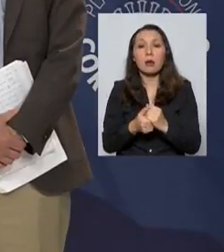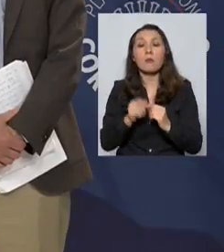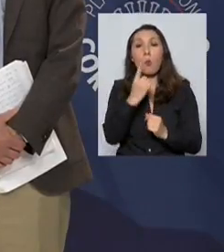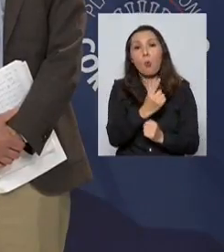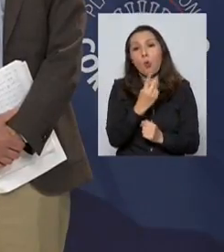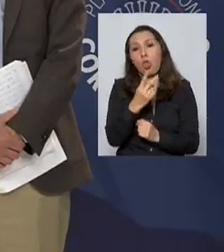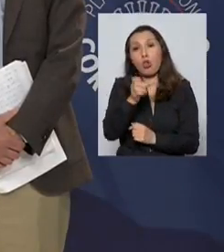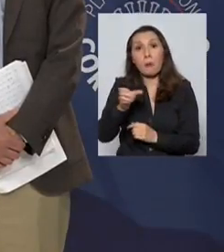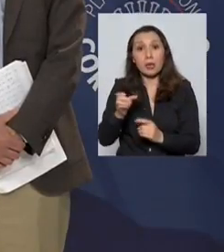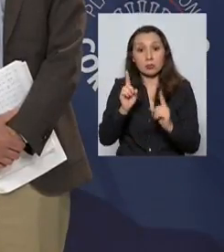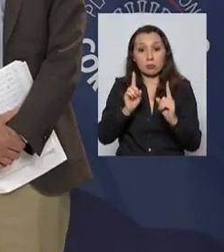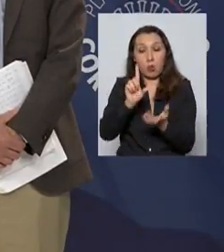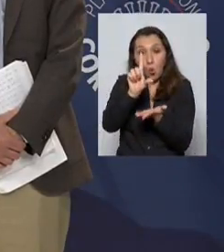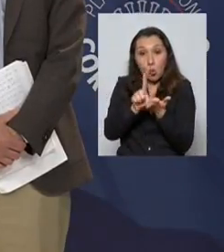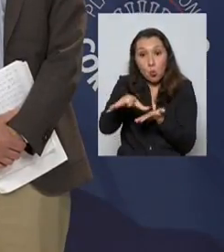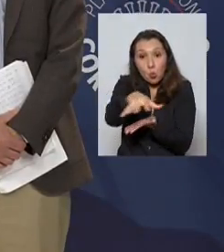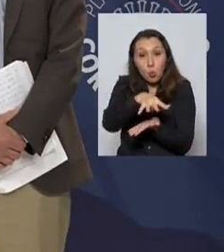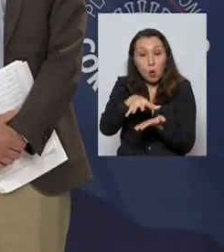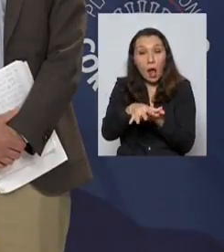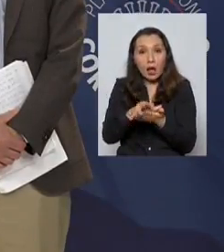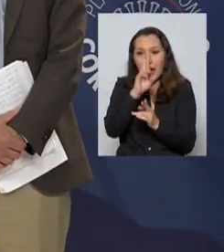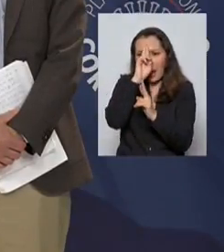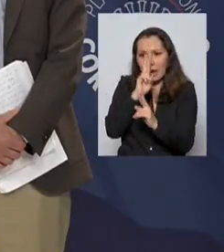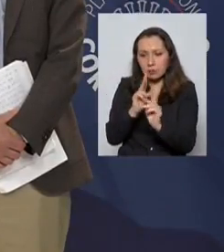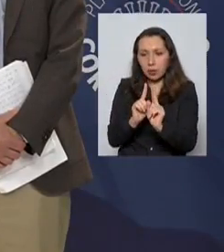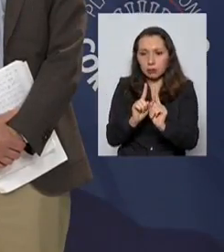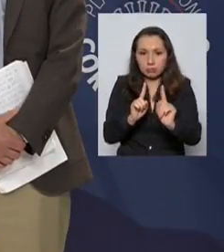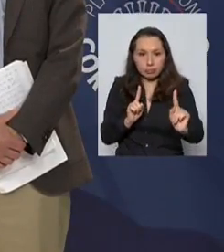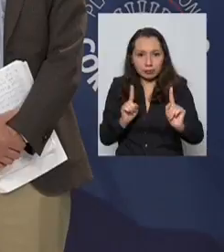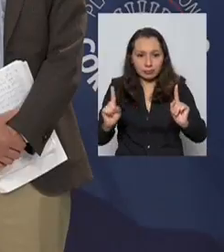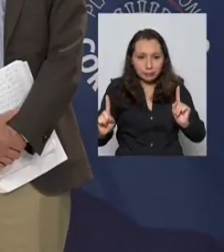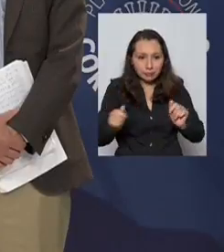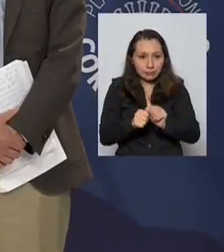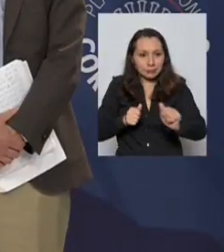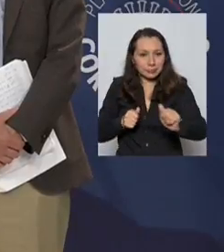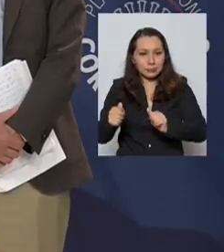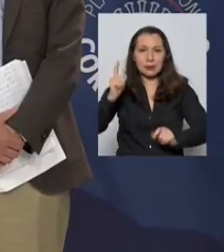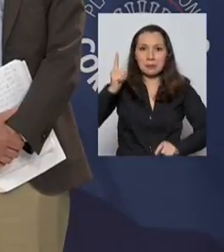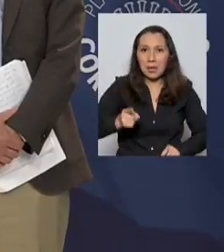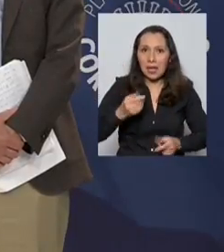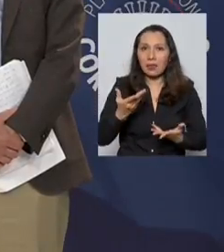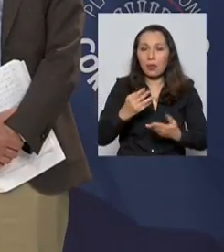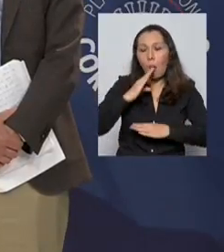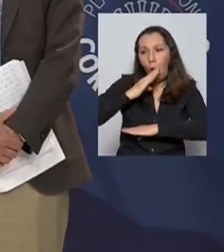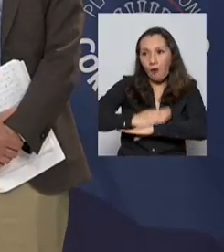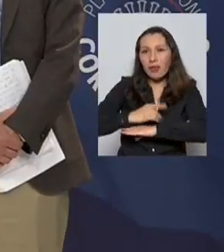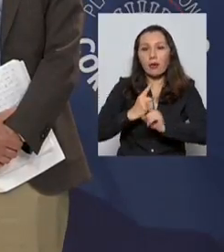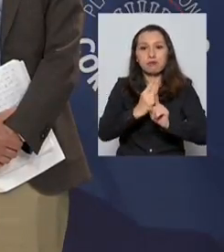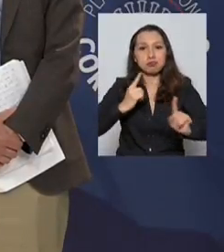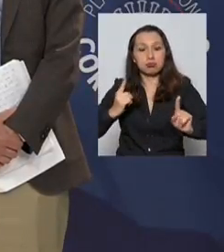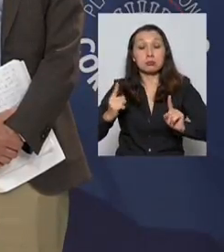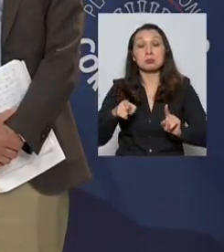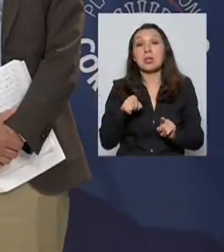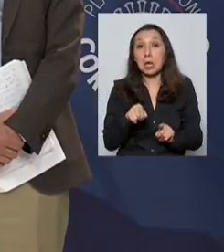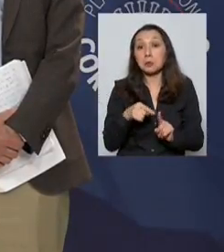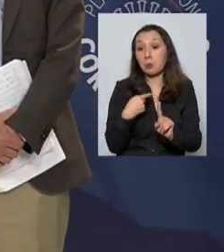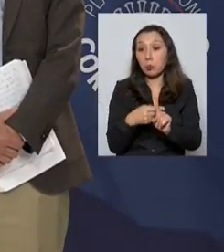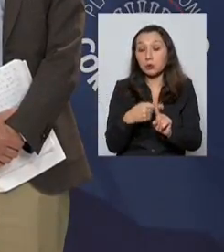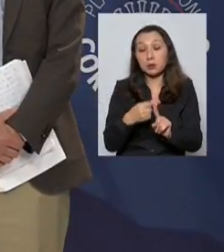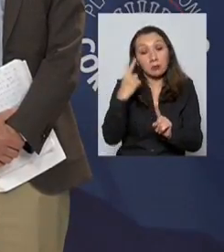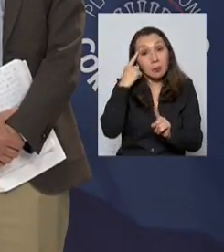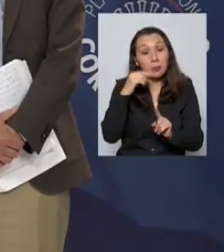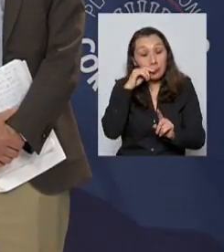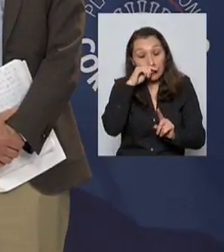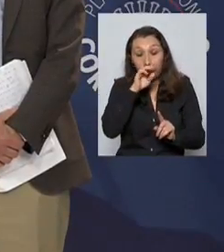personas en un lugar donde hay respeto de las distancias que se han señalado, nos parece algo positivo,